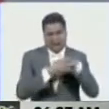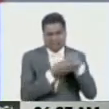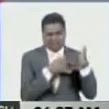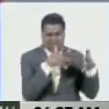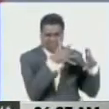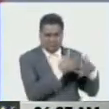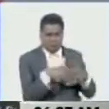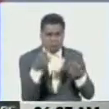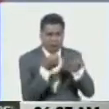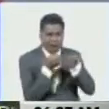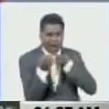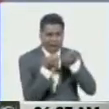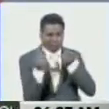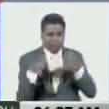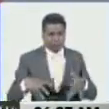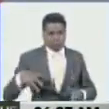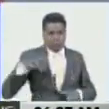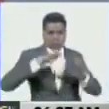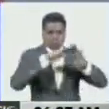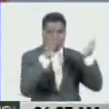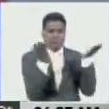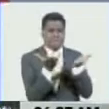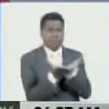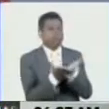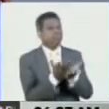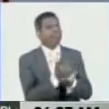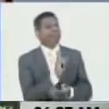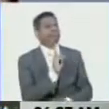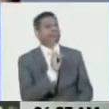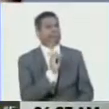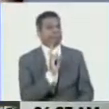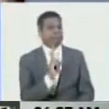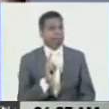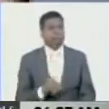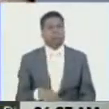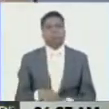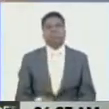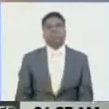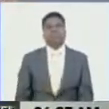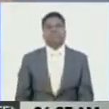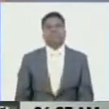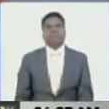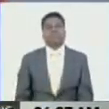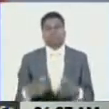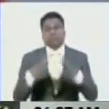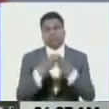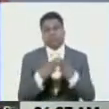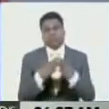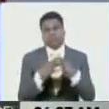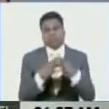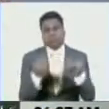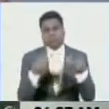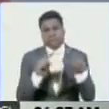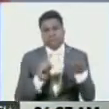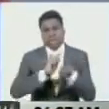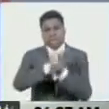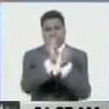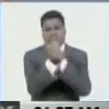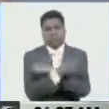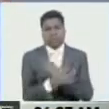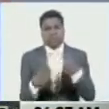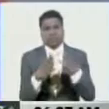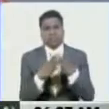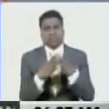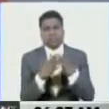que se desplaya en términos de la globalización, que asume rasgos muy agresivos que se traducen en guerras,